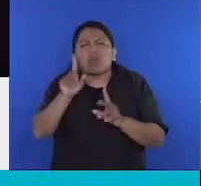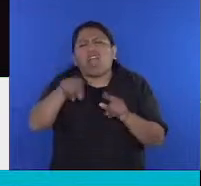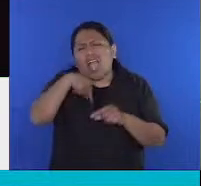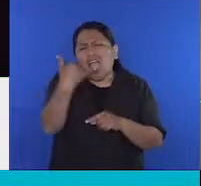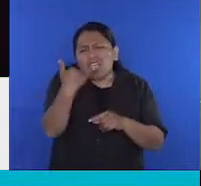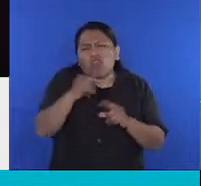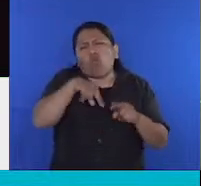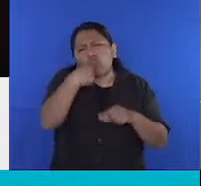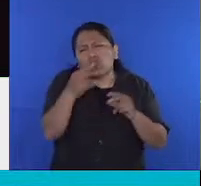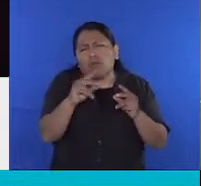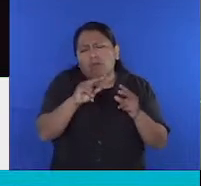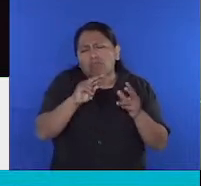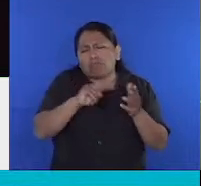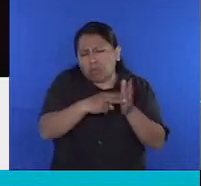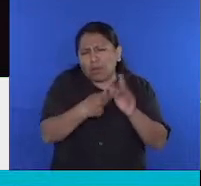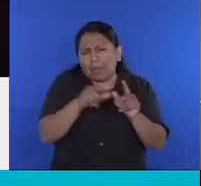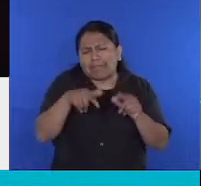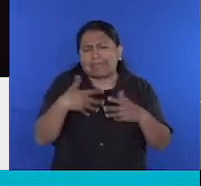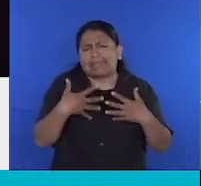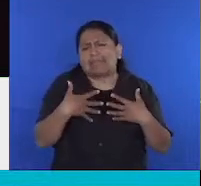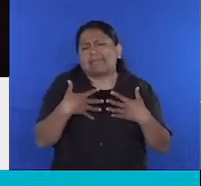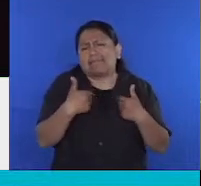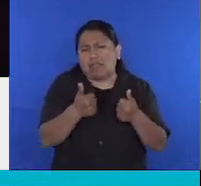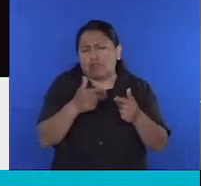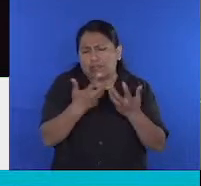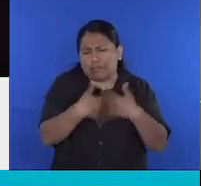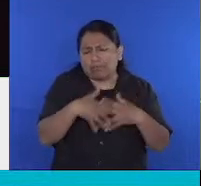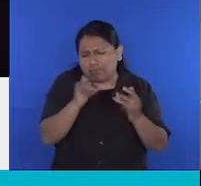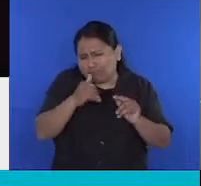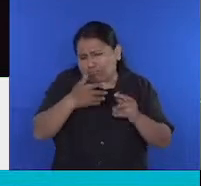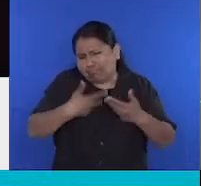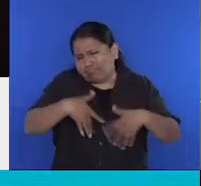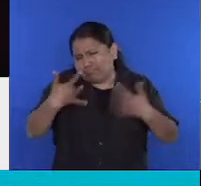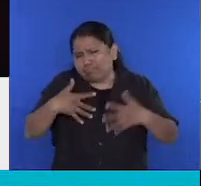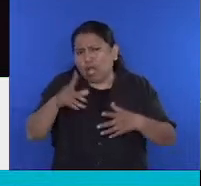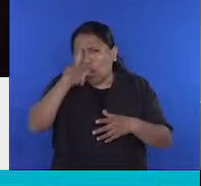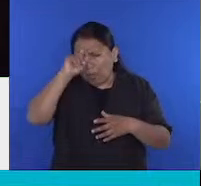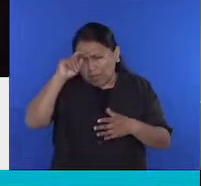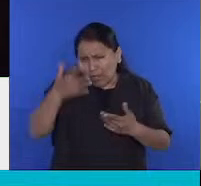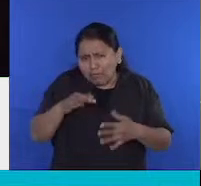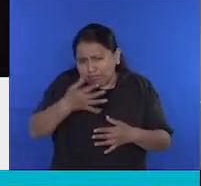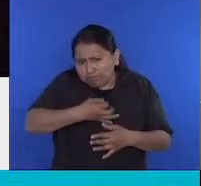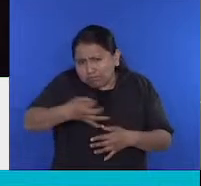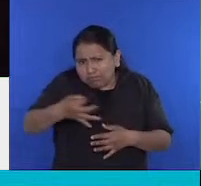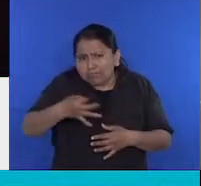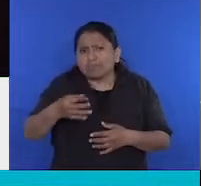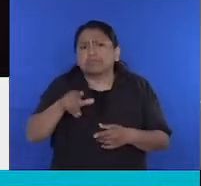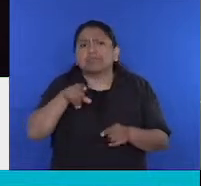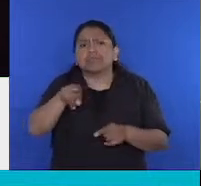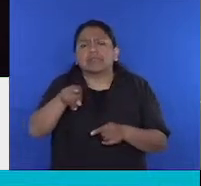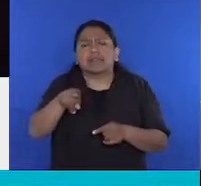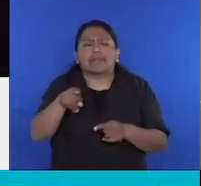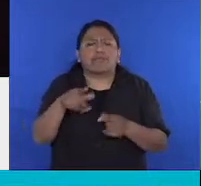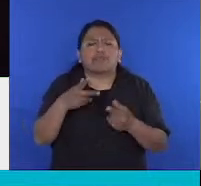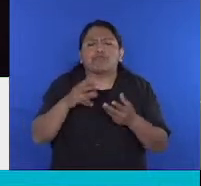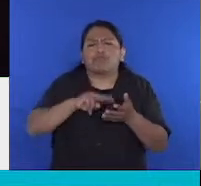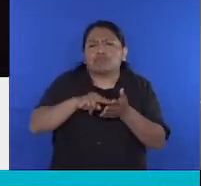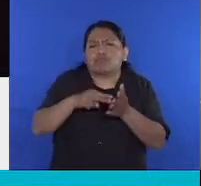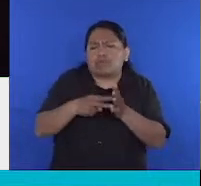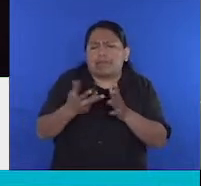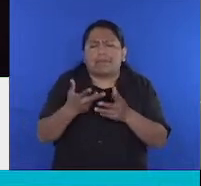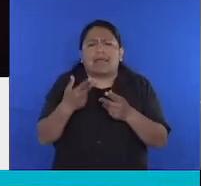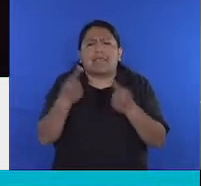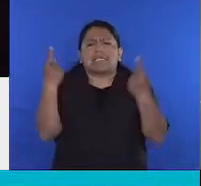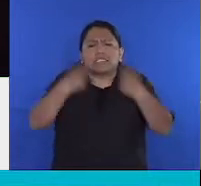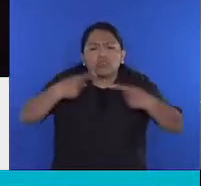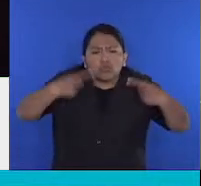Aires, enormes. Los hospitales, efectivamente, con grandes problemas en materia de insumos, en materia de